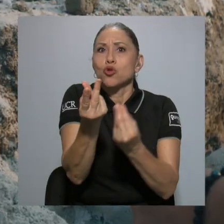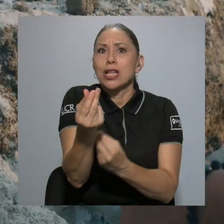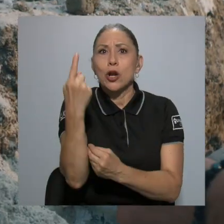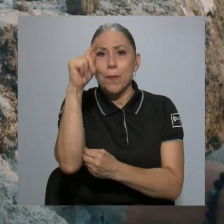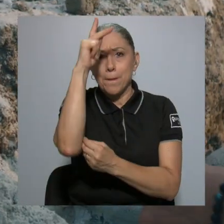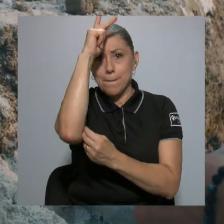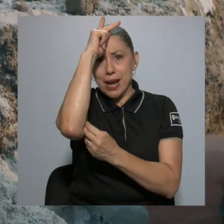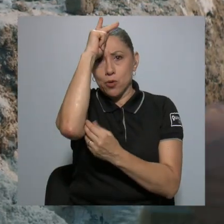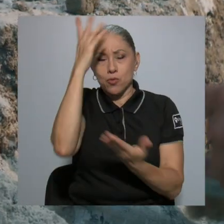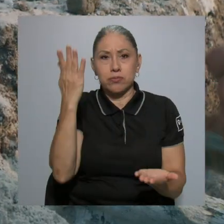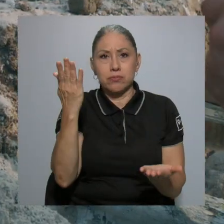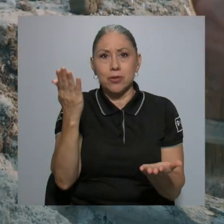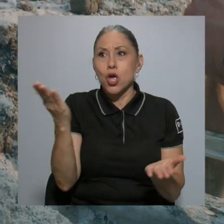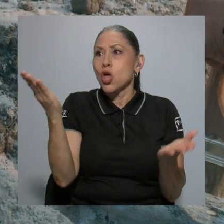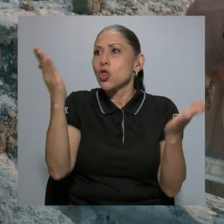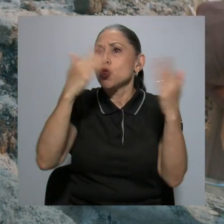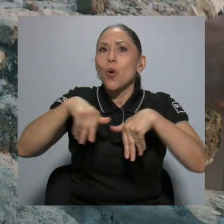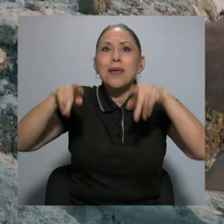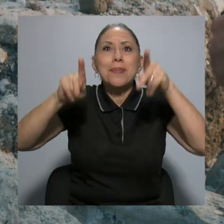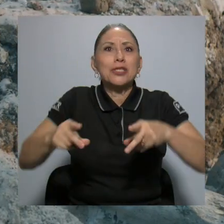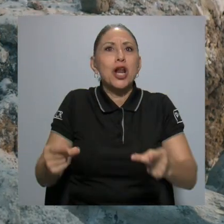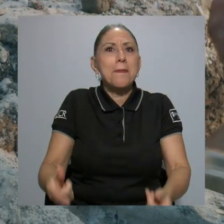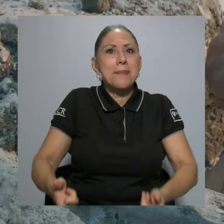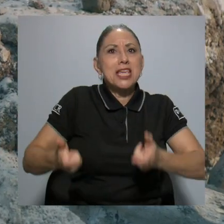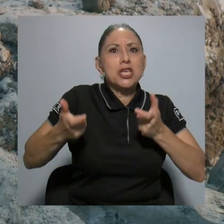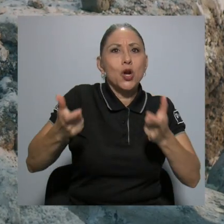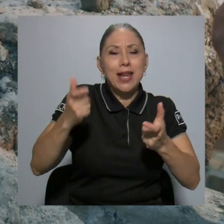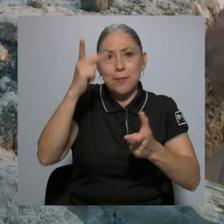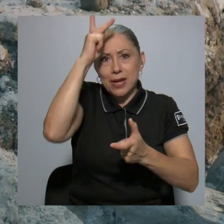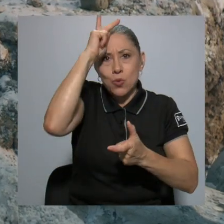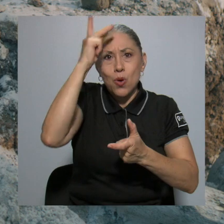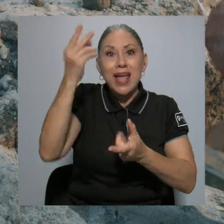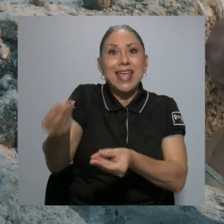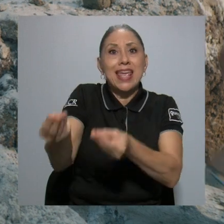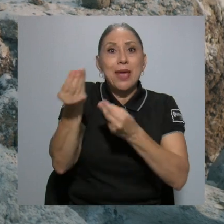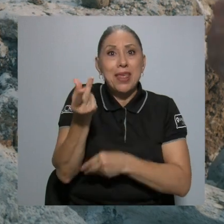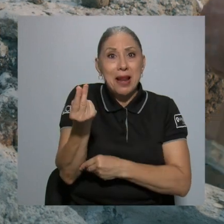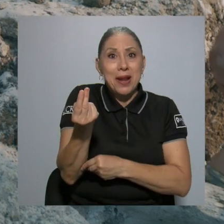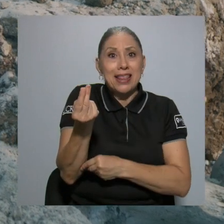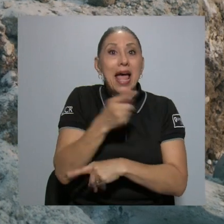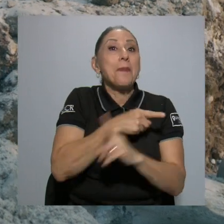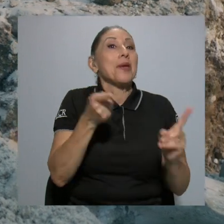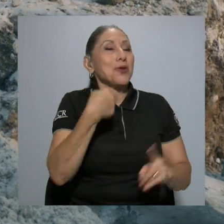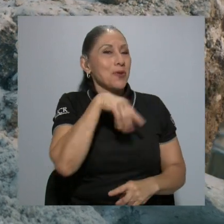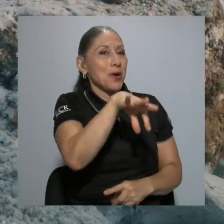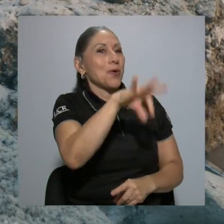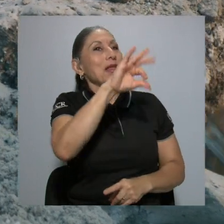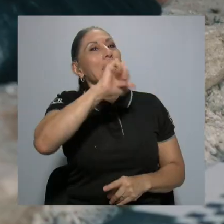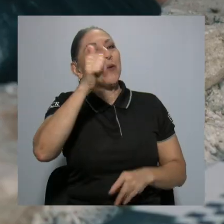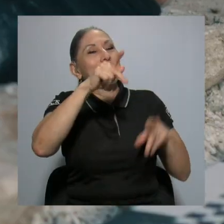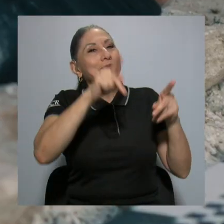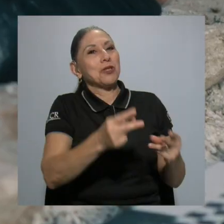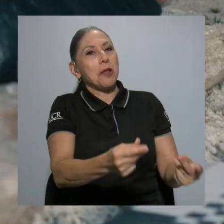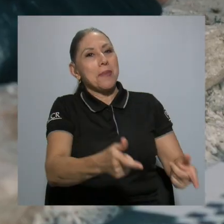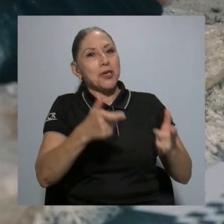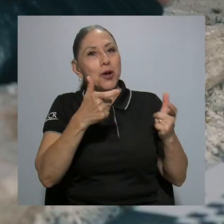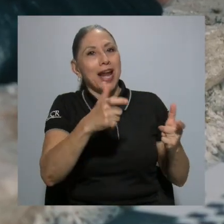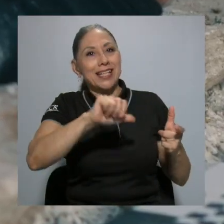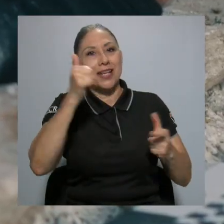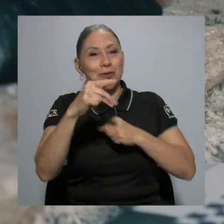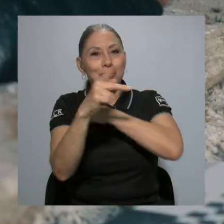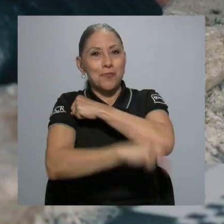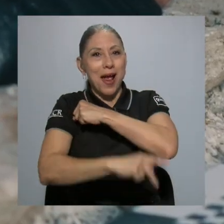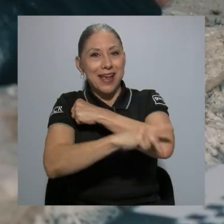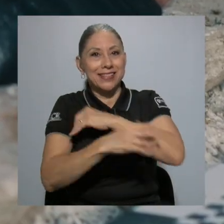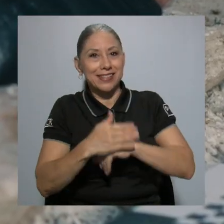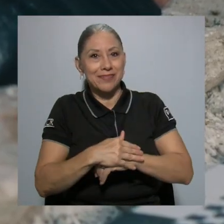Claro. existe millonario en el Perú que me vaya a dar esa plata, pero he encontrado otros millonarios en otra parte del mundo, ¿sí? Y a veces